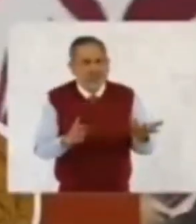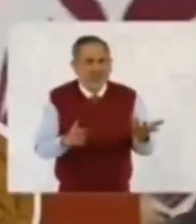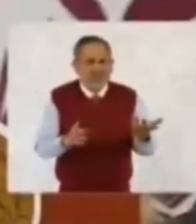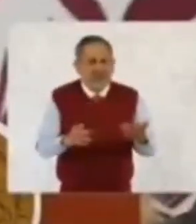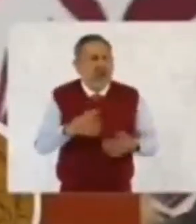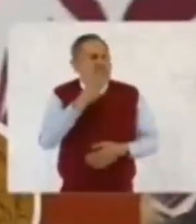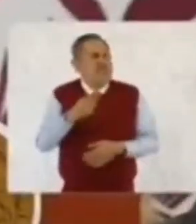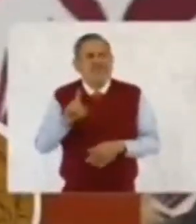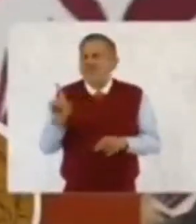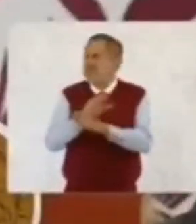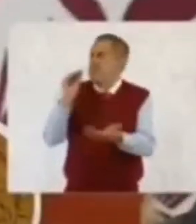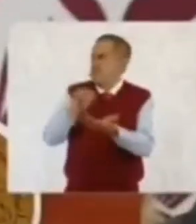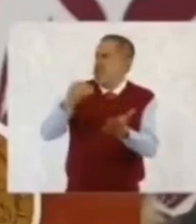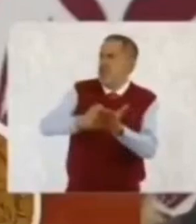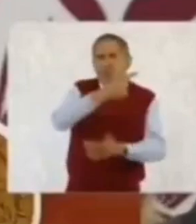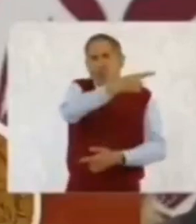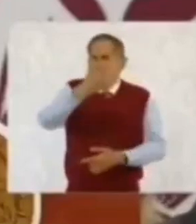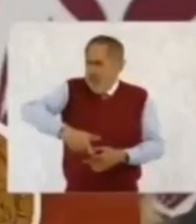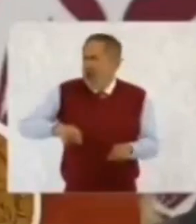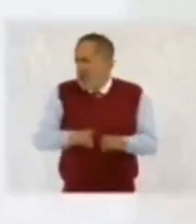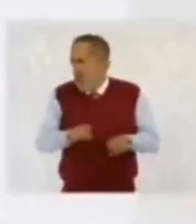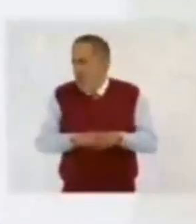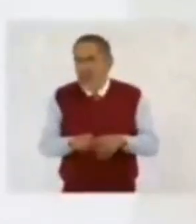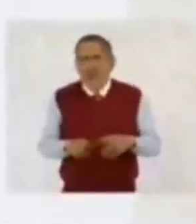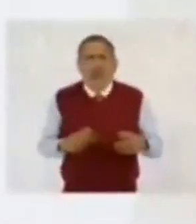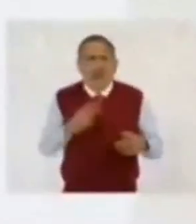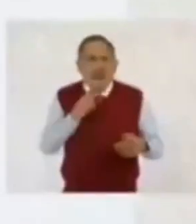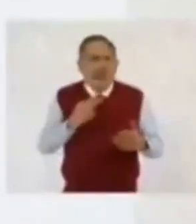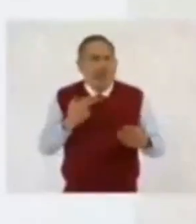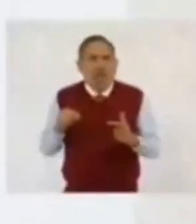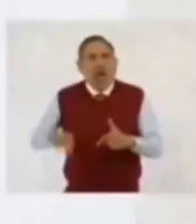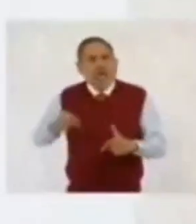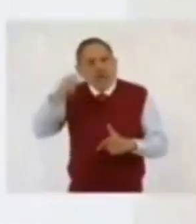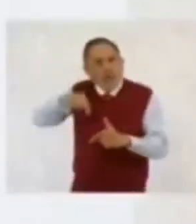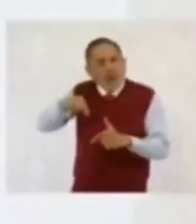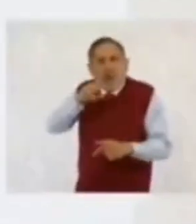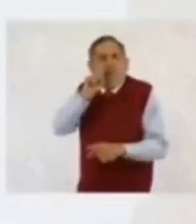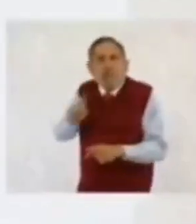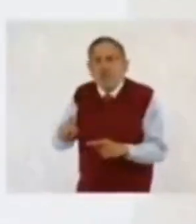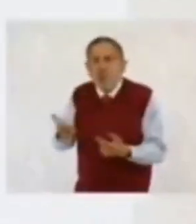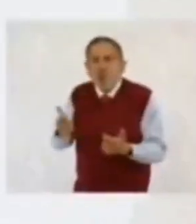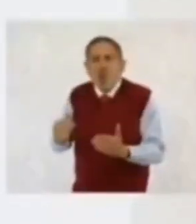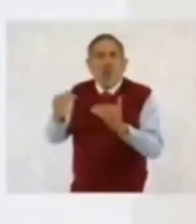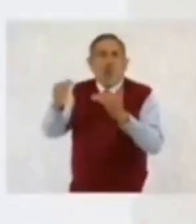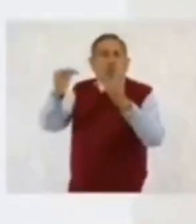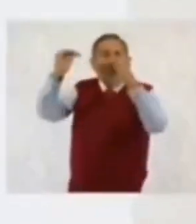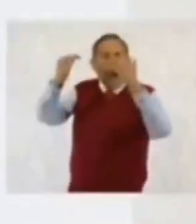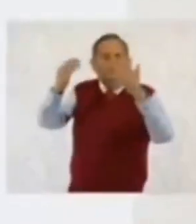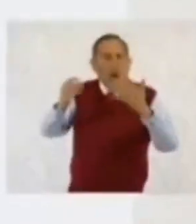pues le ponemos aranceles al acero y al aluminio. Pues sí, nada más que eso va a aumentar los precios aquí.